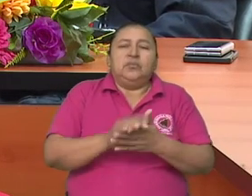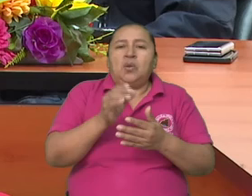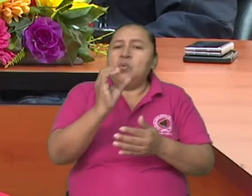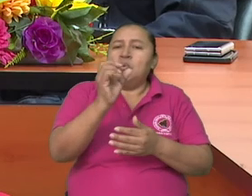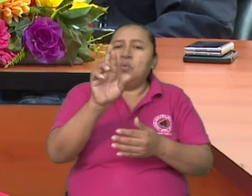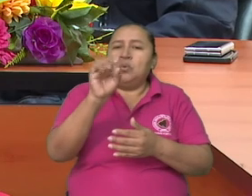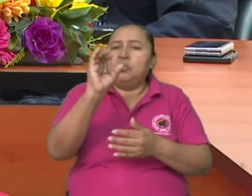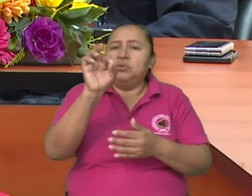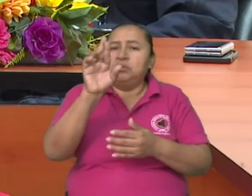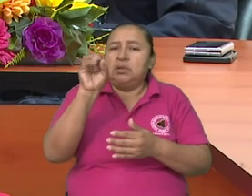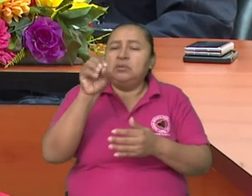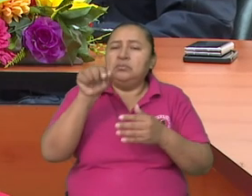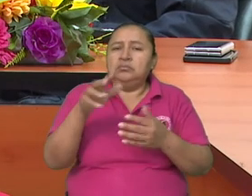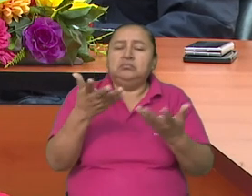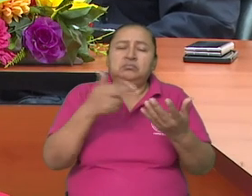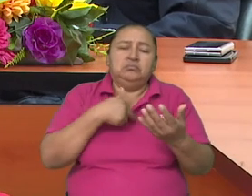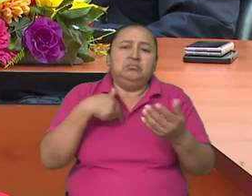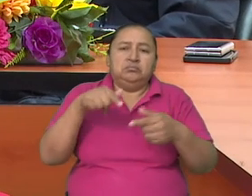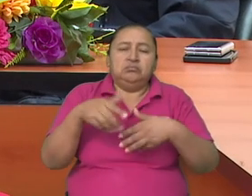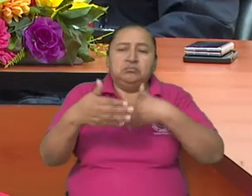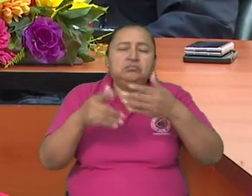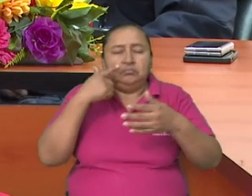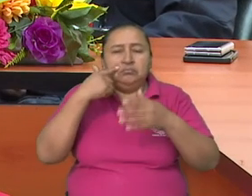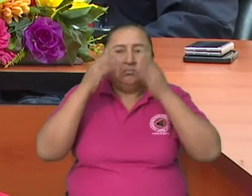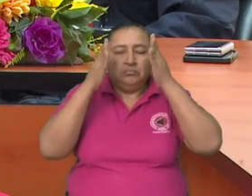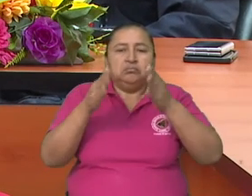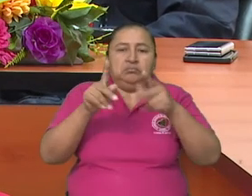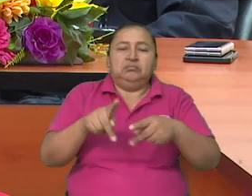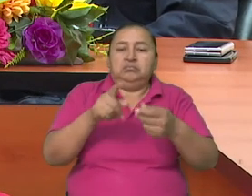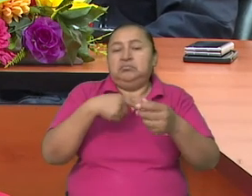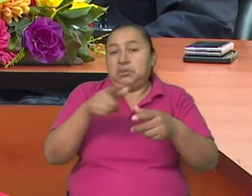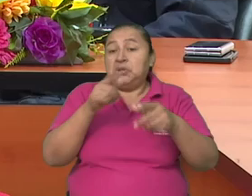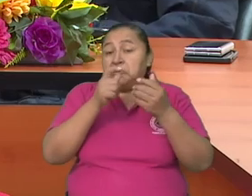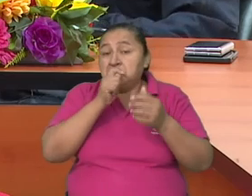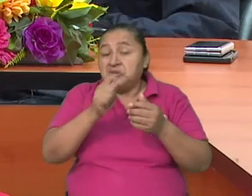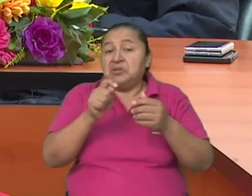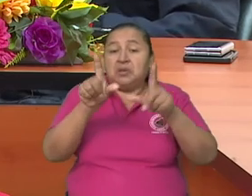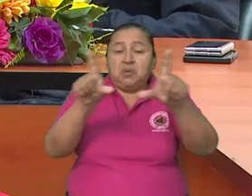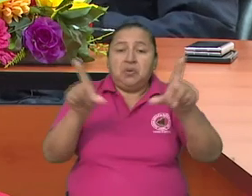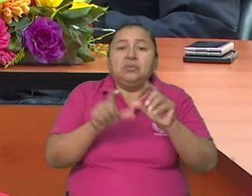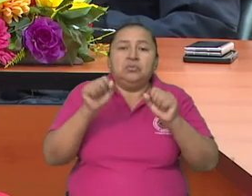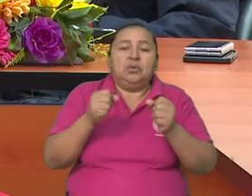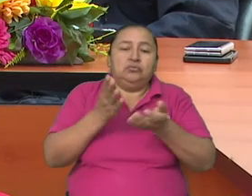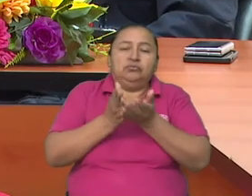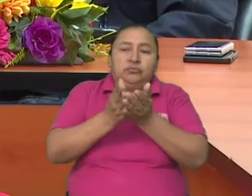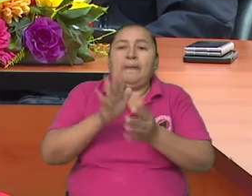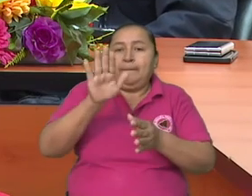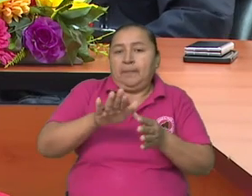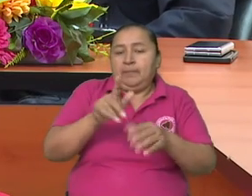crucerito para darle mejor atención a los hermanos de la zona y transportarlos en menos